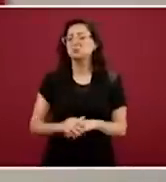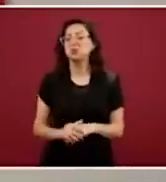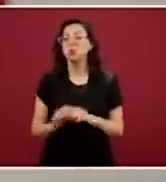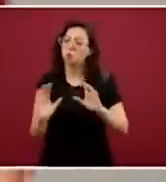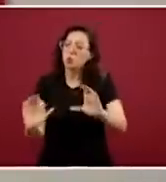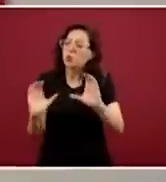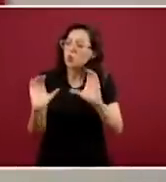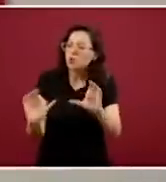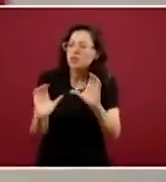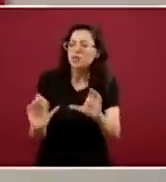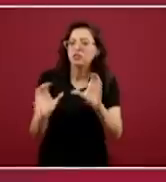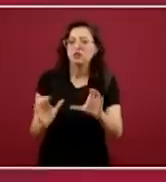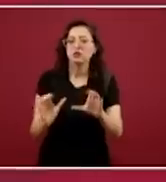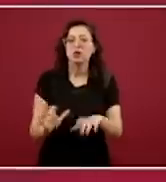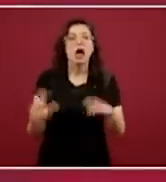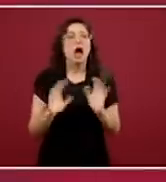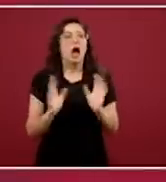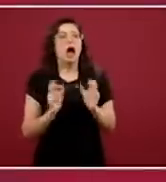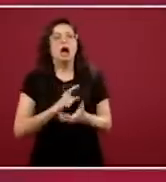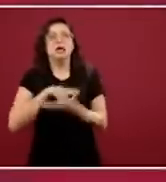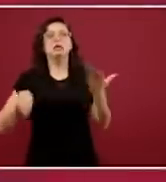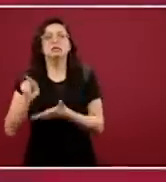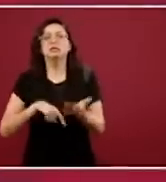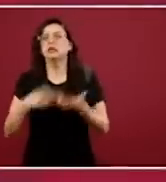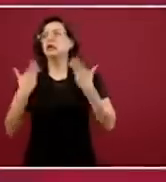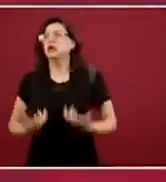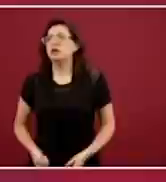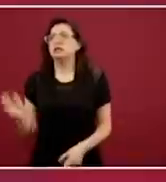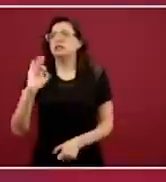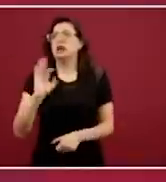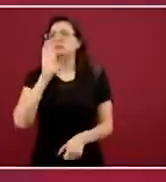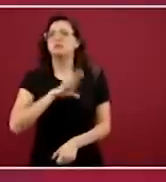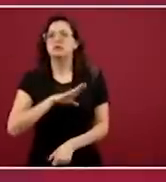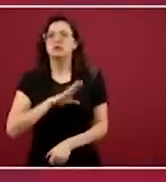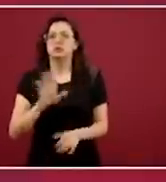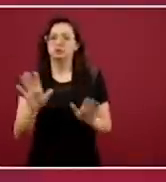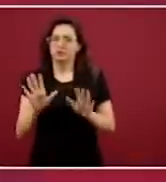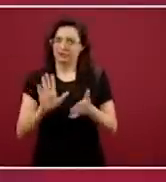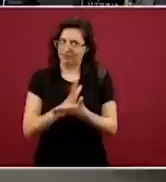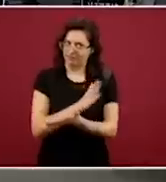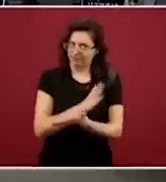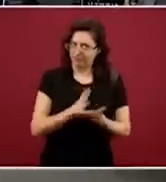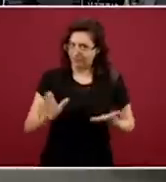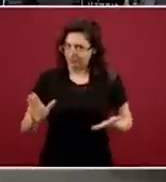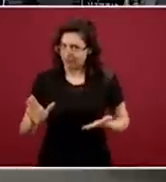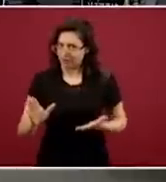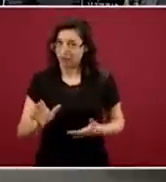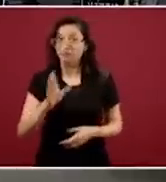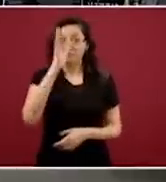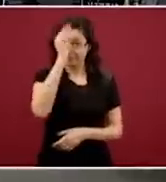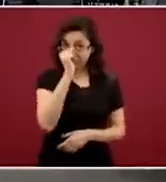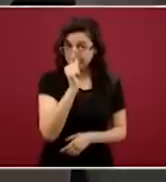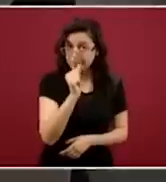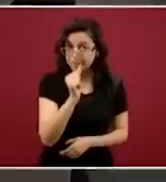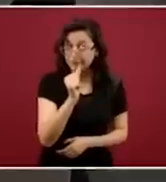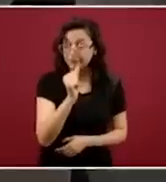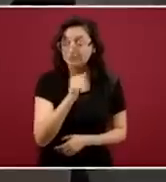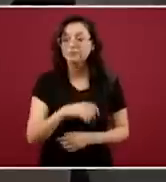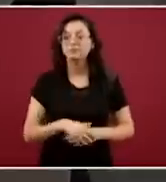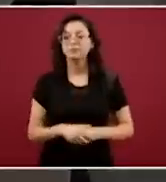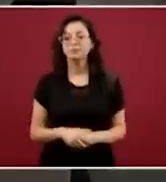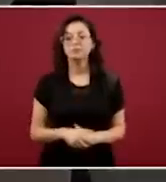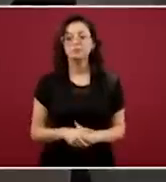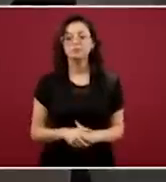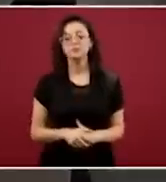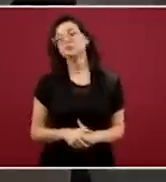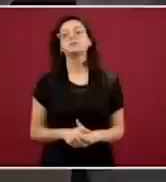mijo, y no es un deja de hacer cosas porque algo te va a pasar. ¿De acuerdo? Y respecto a esto mismo,